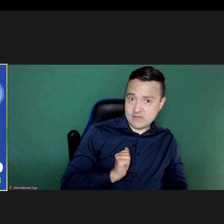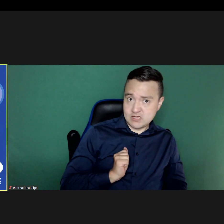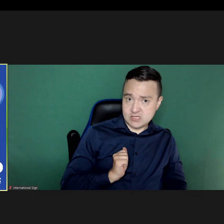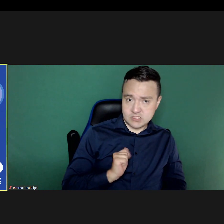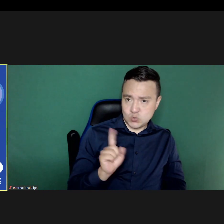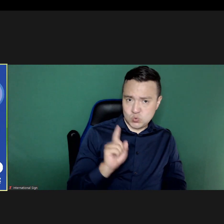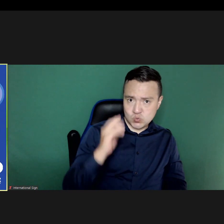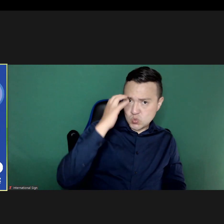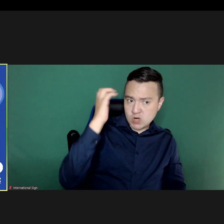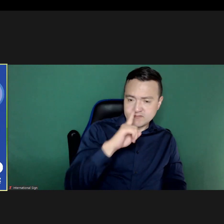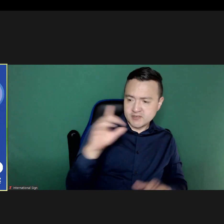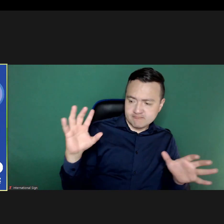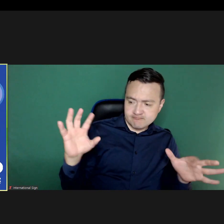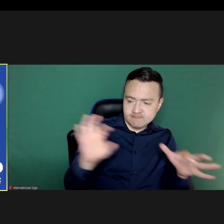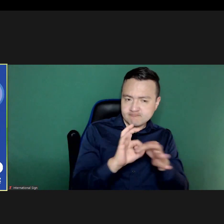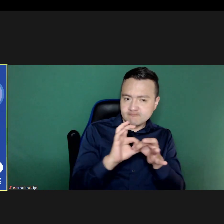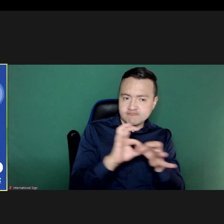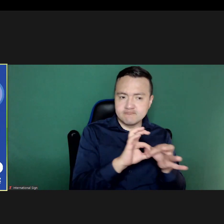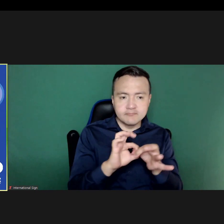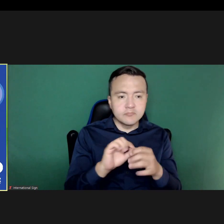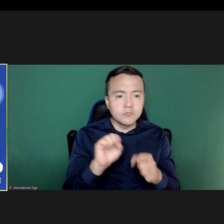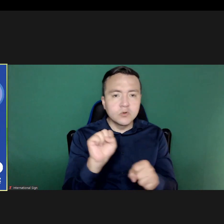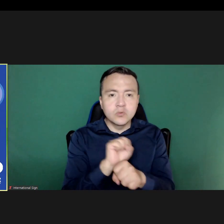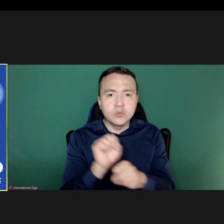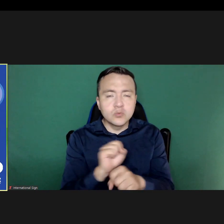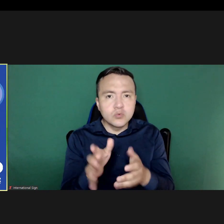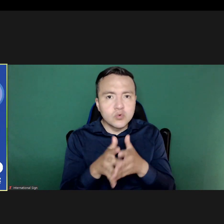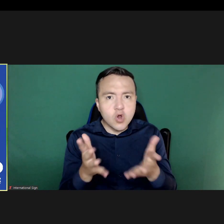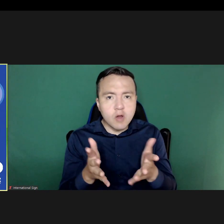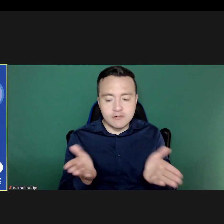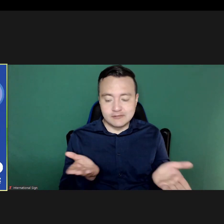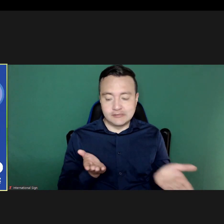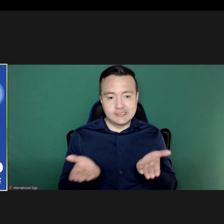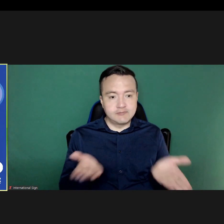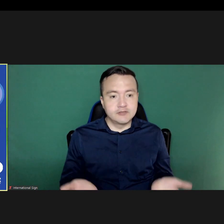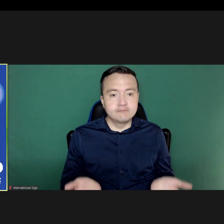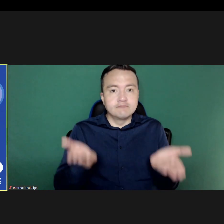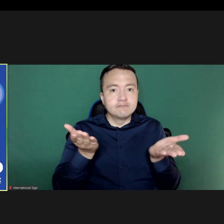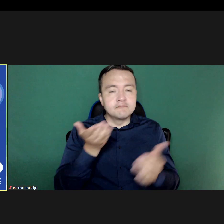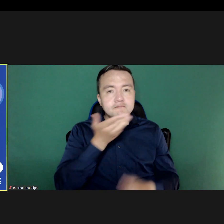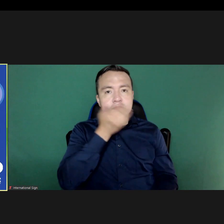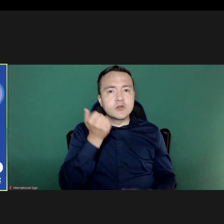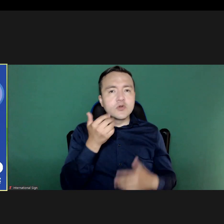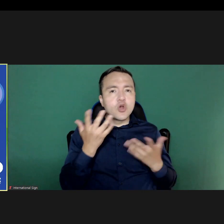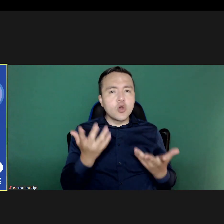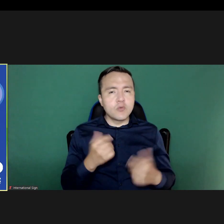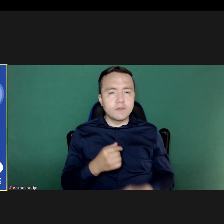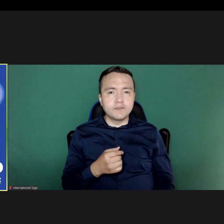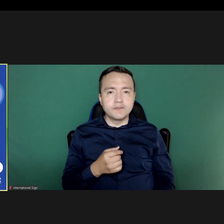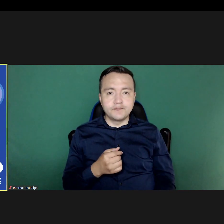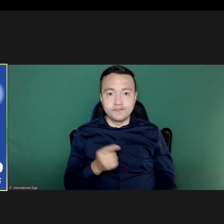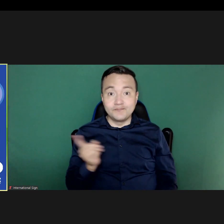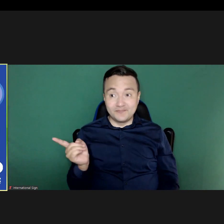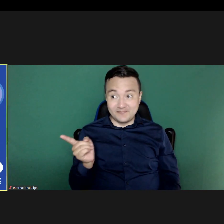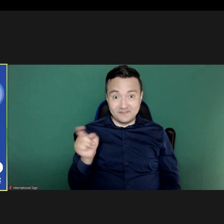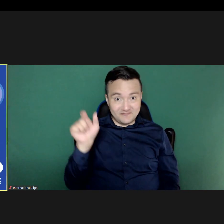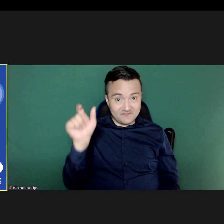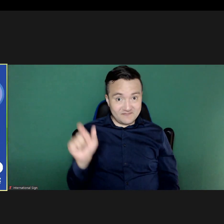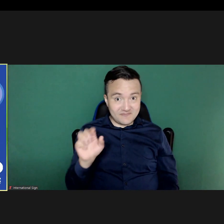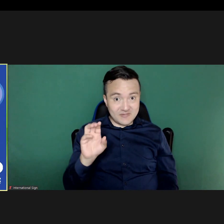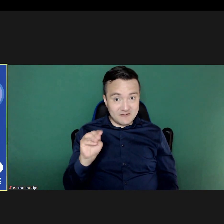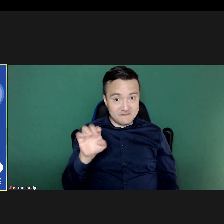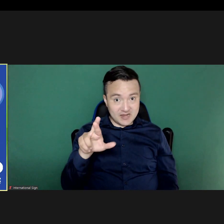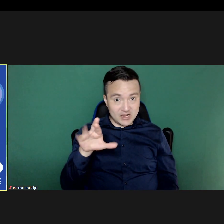decir, mejorar los servicios para NTs en los momentos de COVID. Y Marcos también pregunta, ¿cuál es el